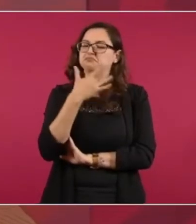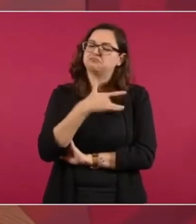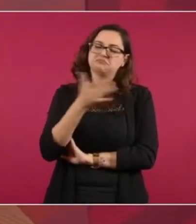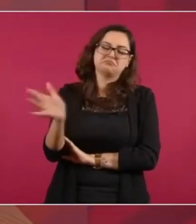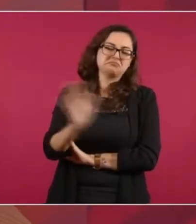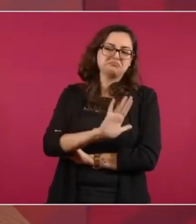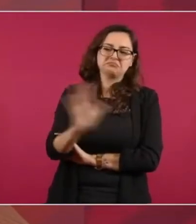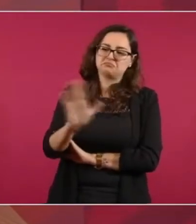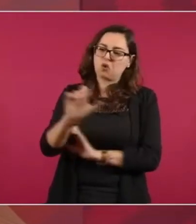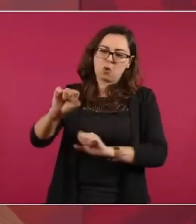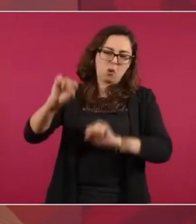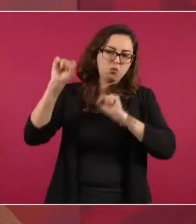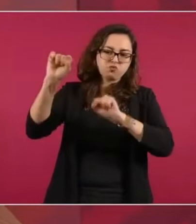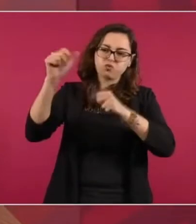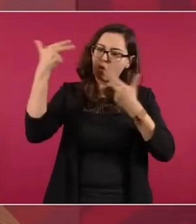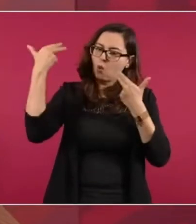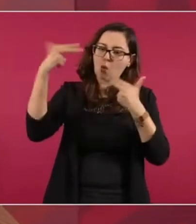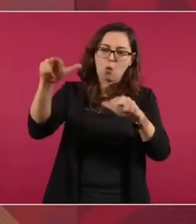declararon una huelga